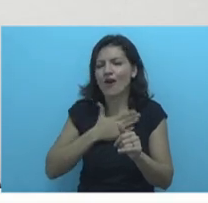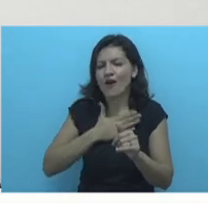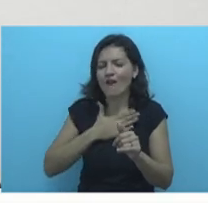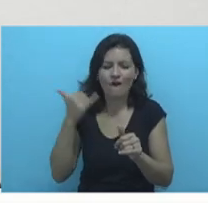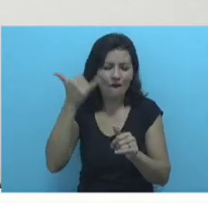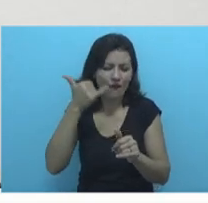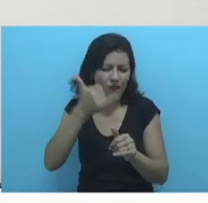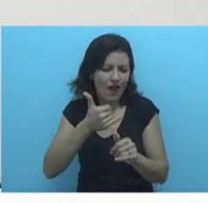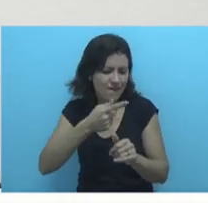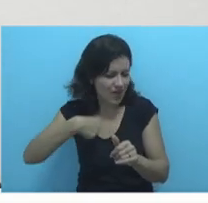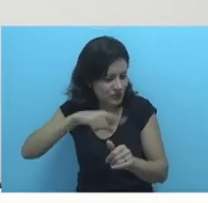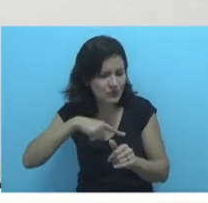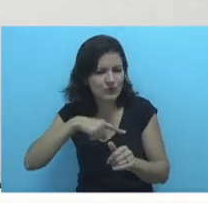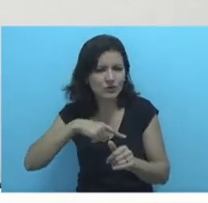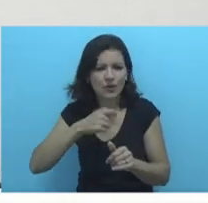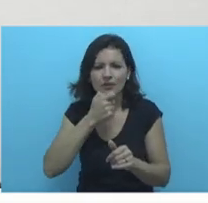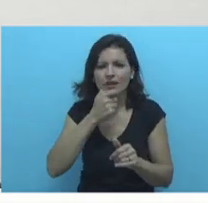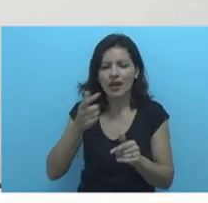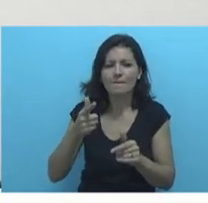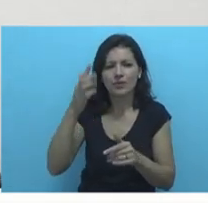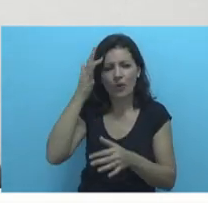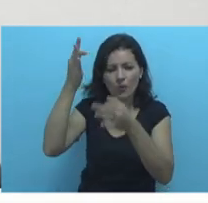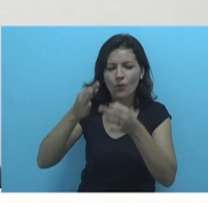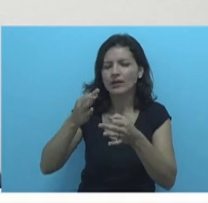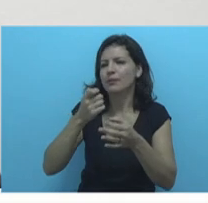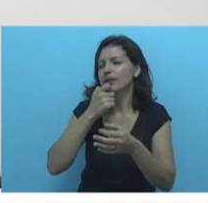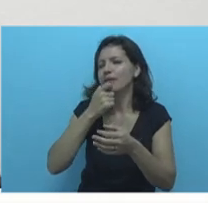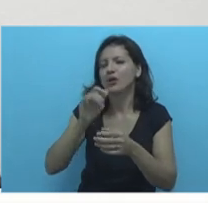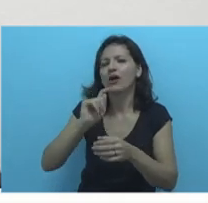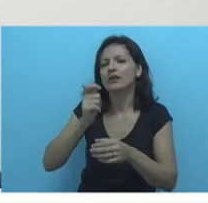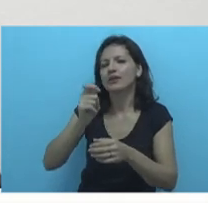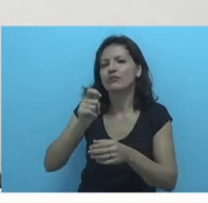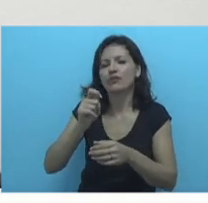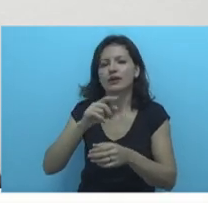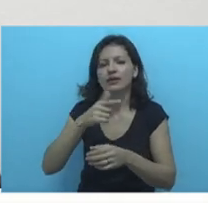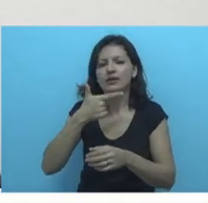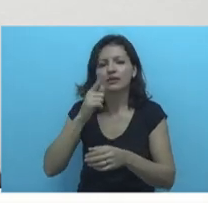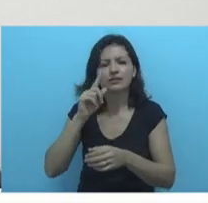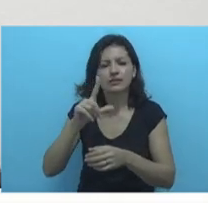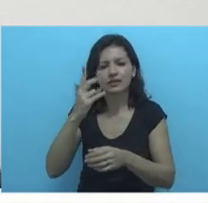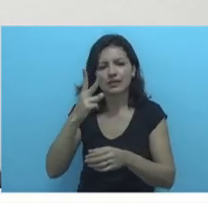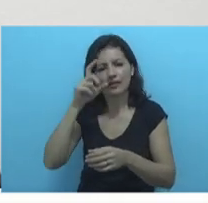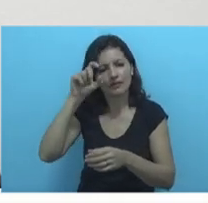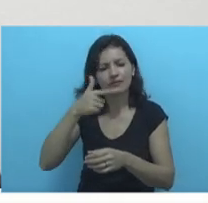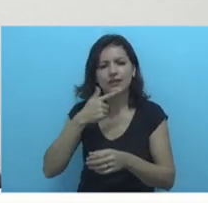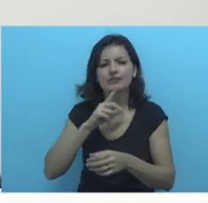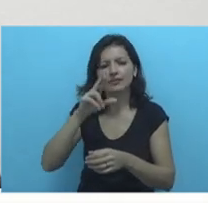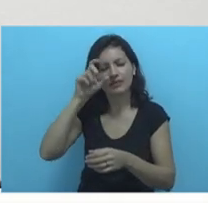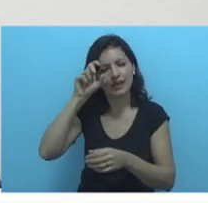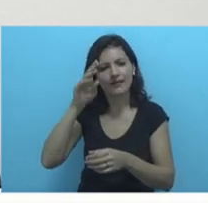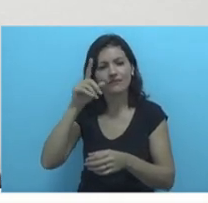nosotros quién fue Silvestre Benis o quién fue Aldo Tessio. Esos grandes